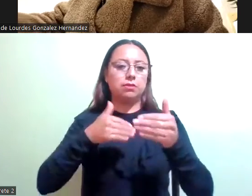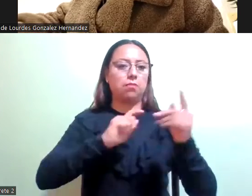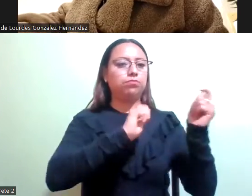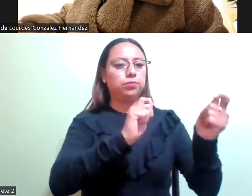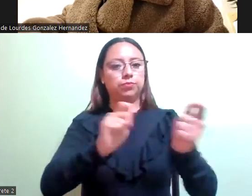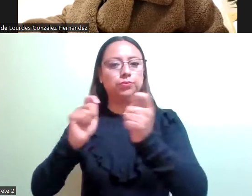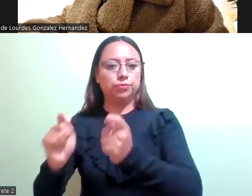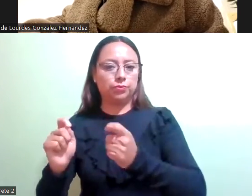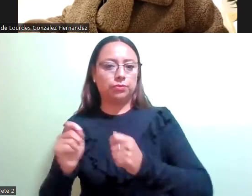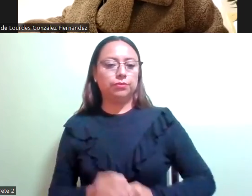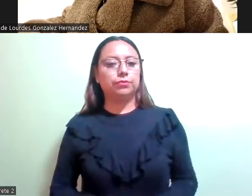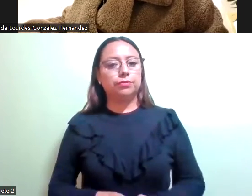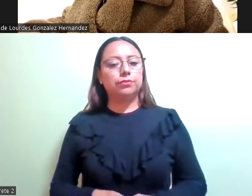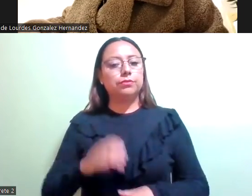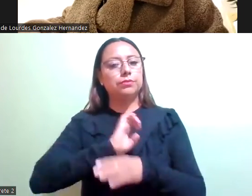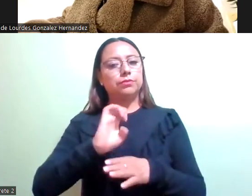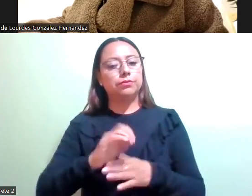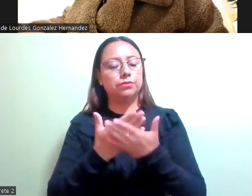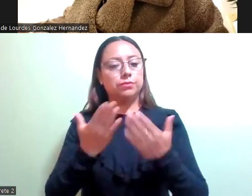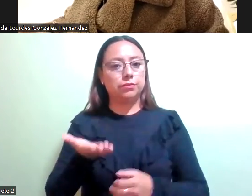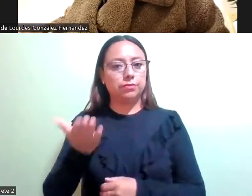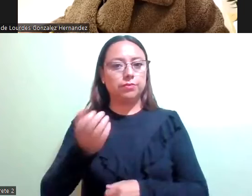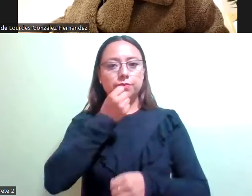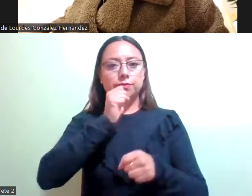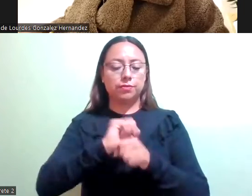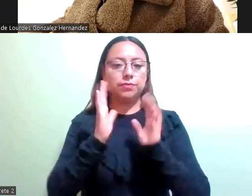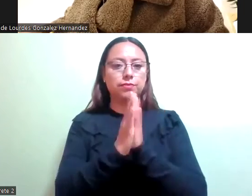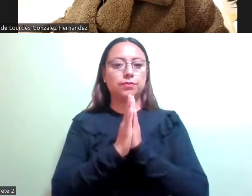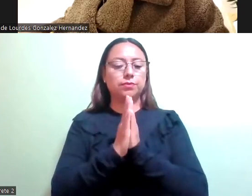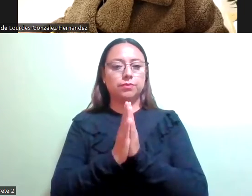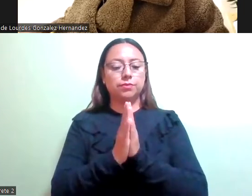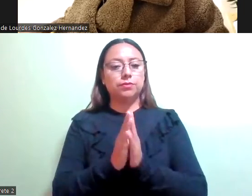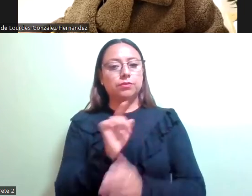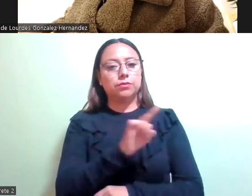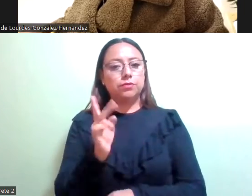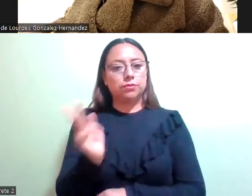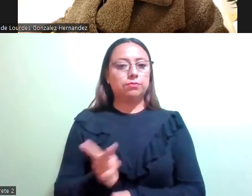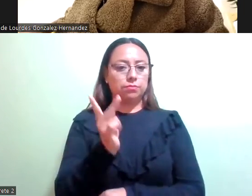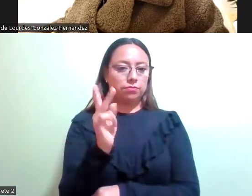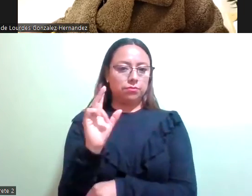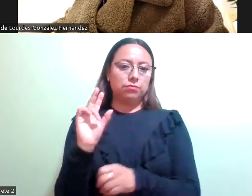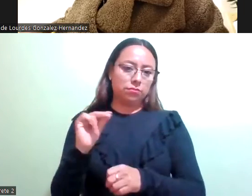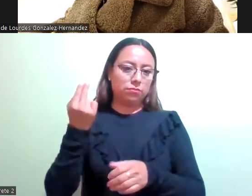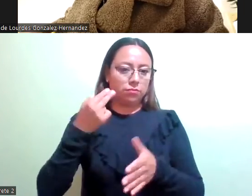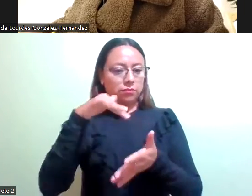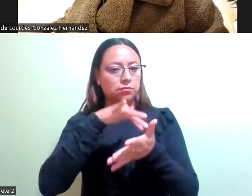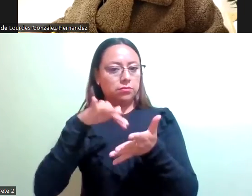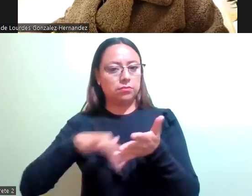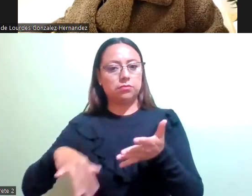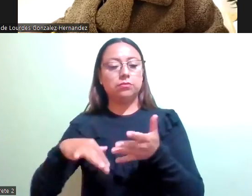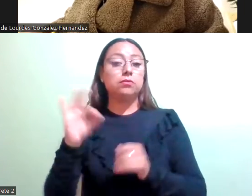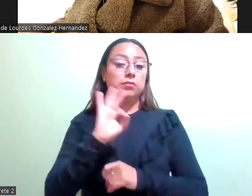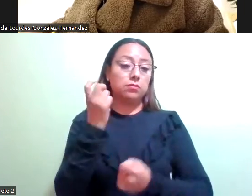anterioridad, solicito a la Secretaría someterlo a consideración dispensando su lectura y, de no